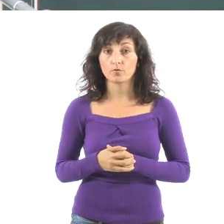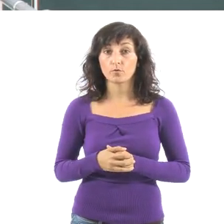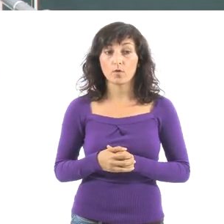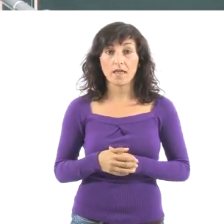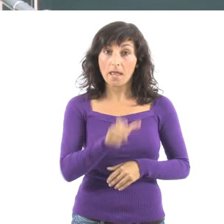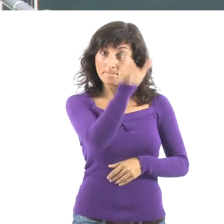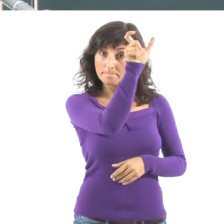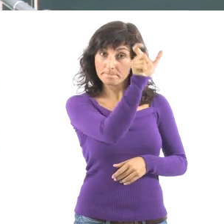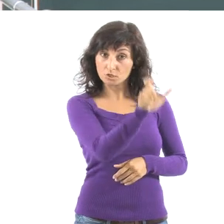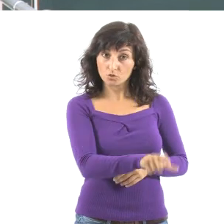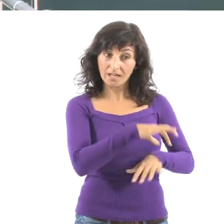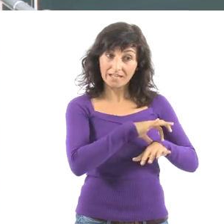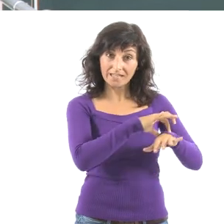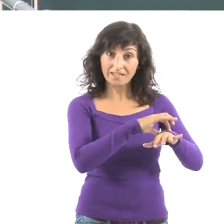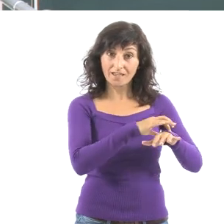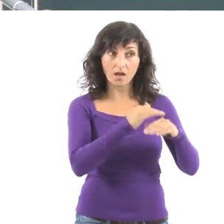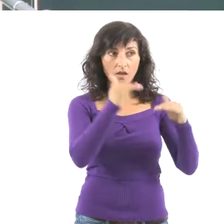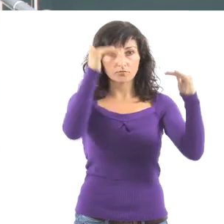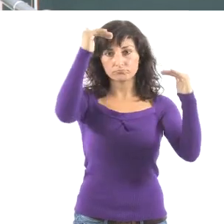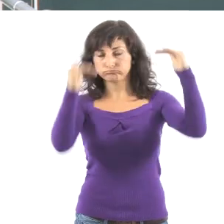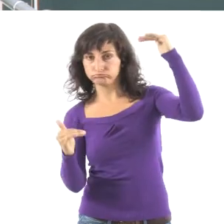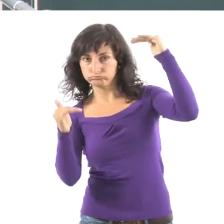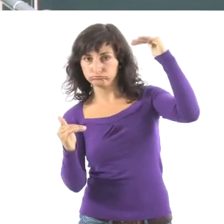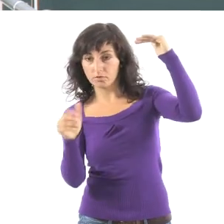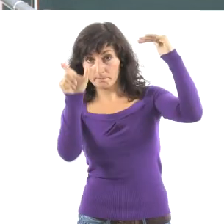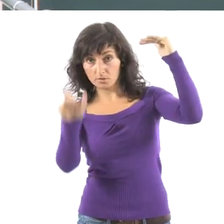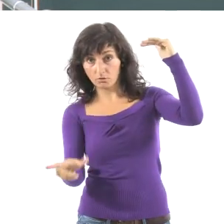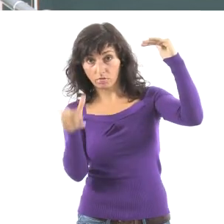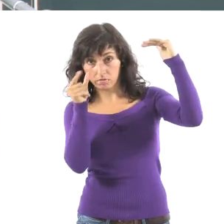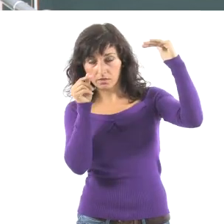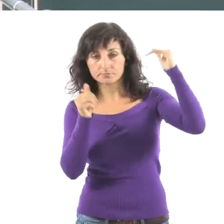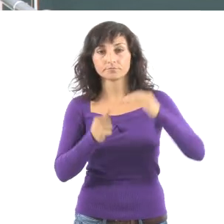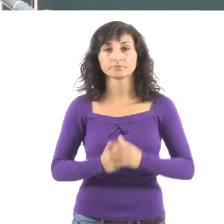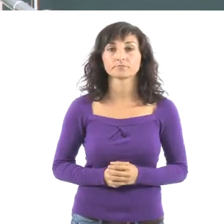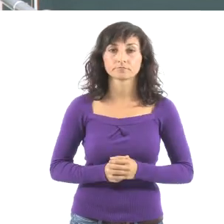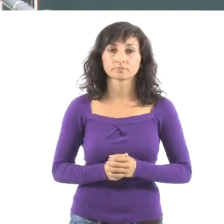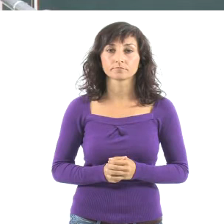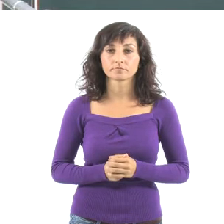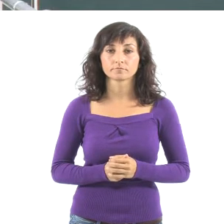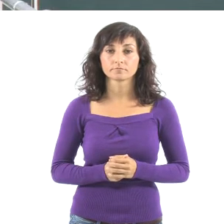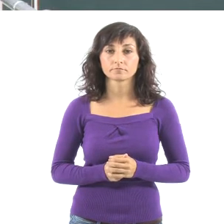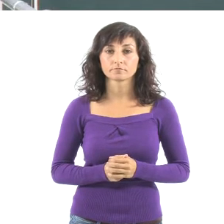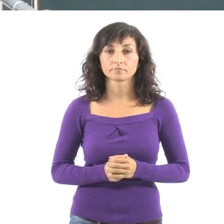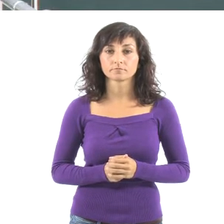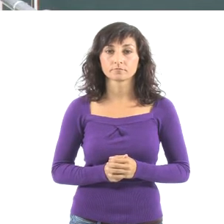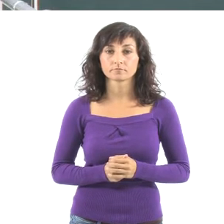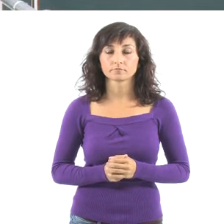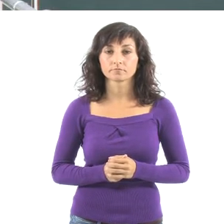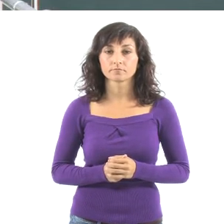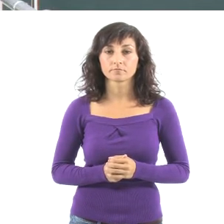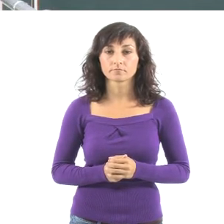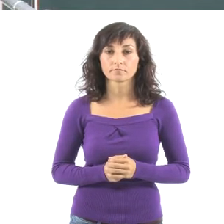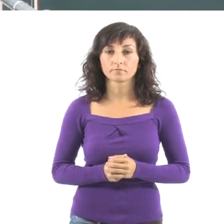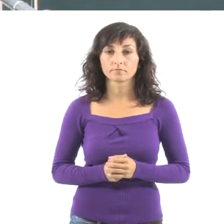de guía sea bastante más alta de la persona guiada. En este caso, en lugar de que la sujeción se lleve a